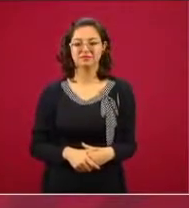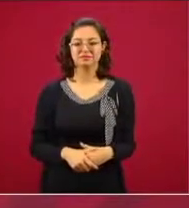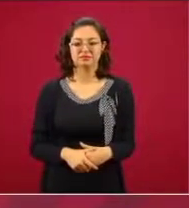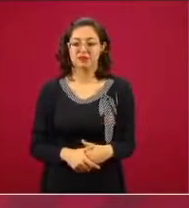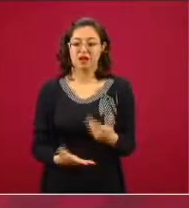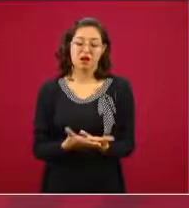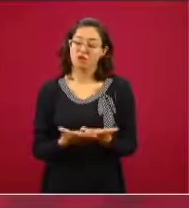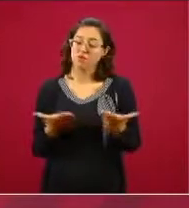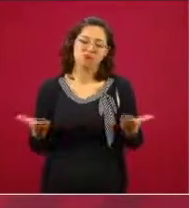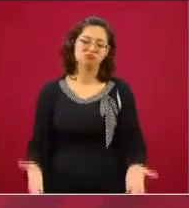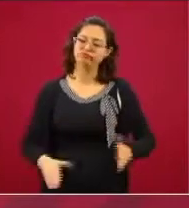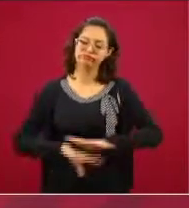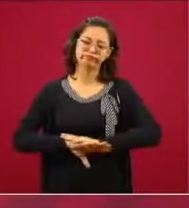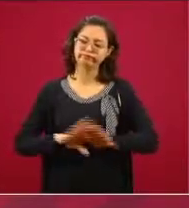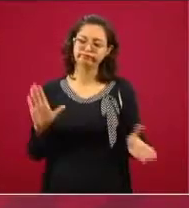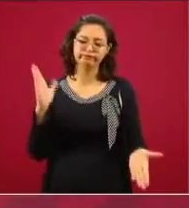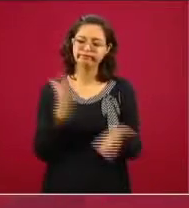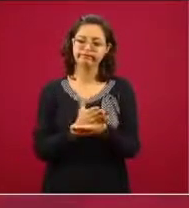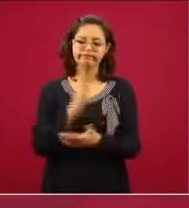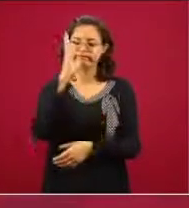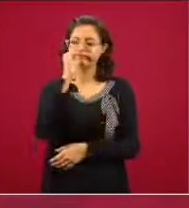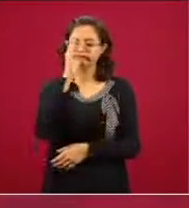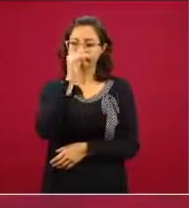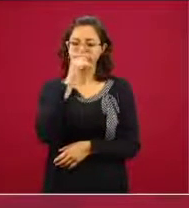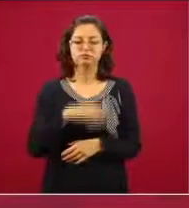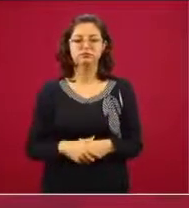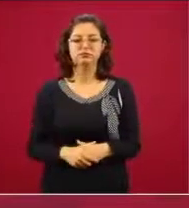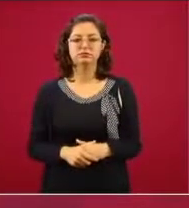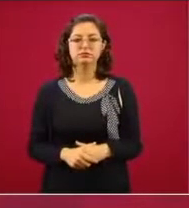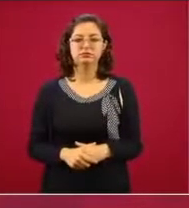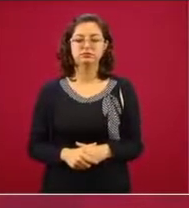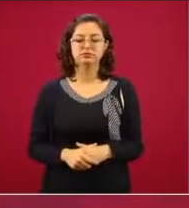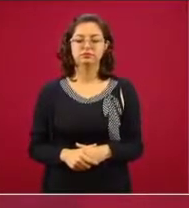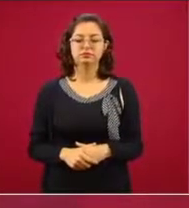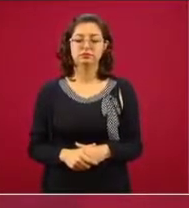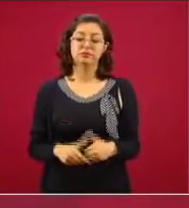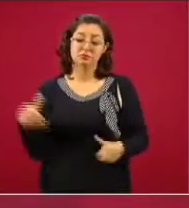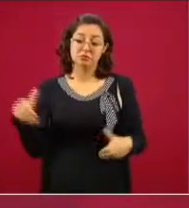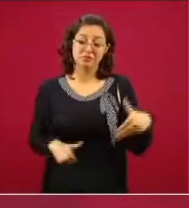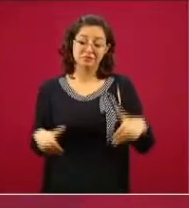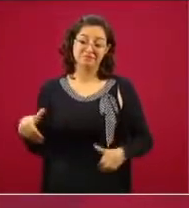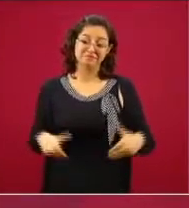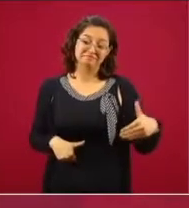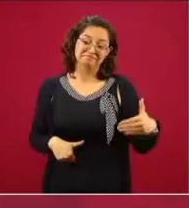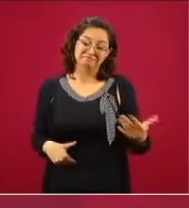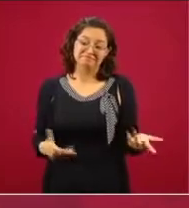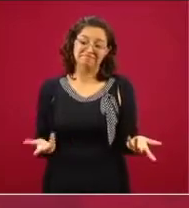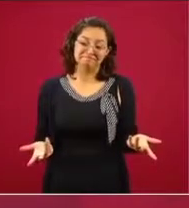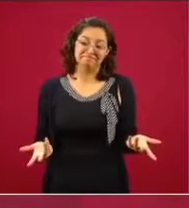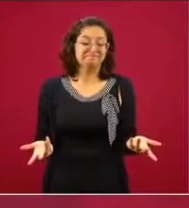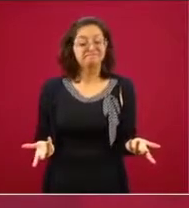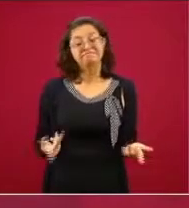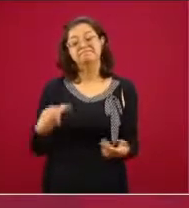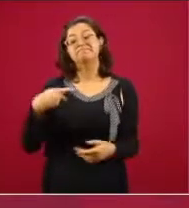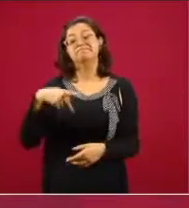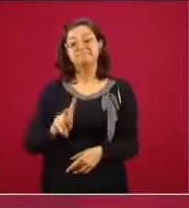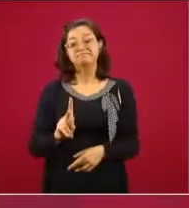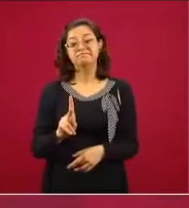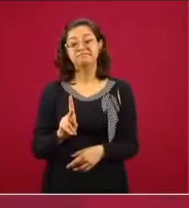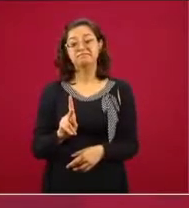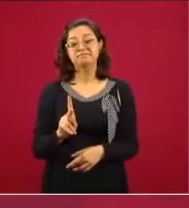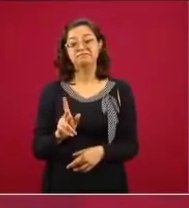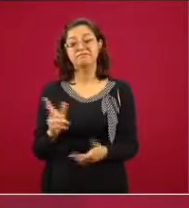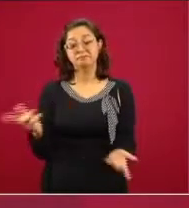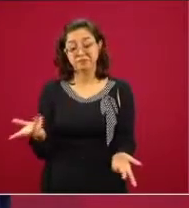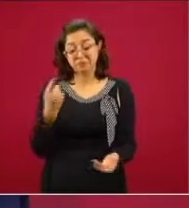Eso ya no se puede. ¿Les molesta? Pues sí. Pero